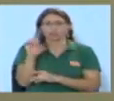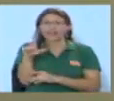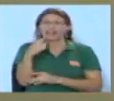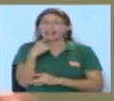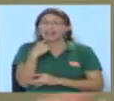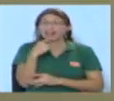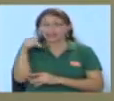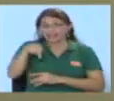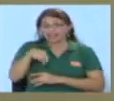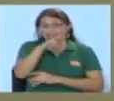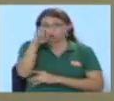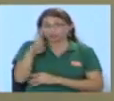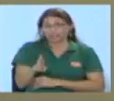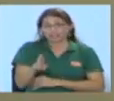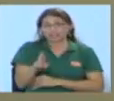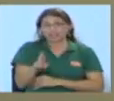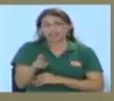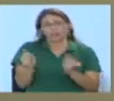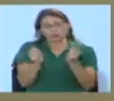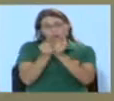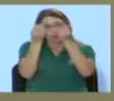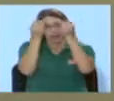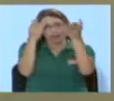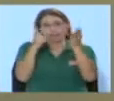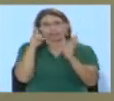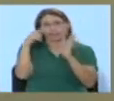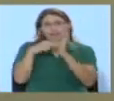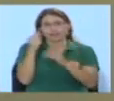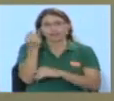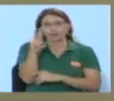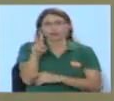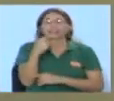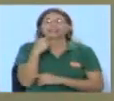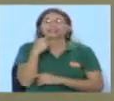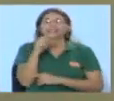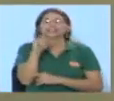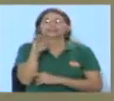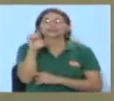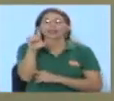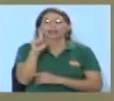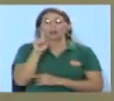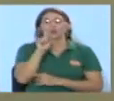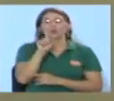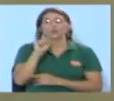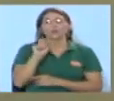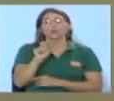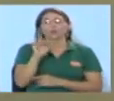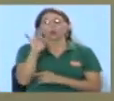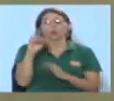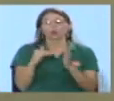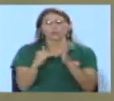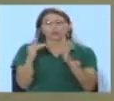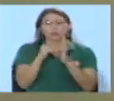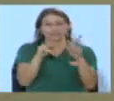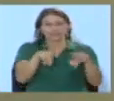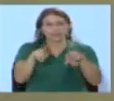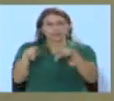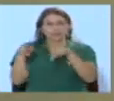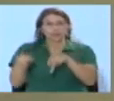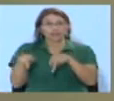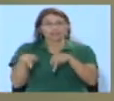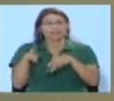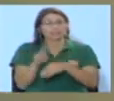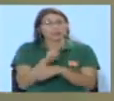hay, con los datos de 2012 que ellos utilizaron, hay 1.8 millones de usuarios que consumen en